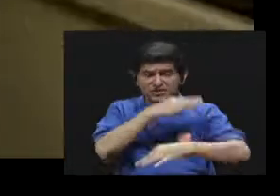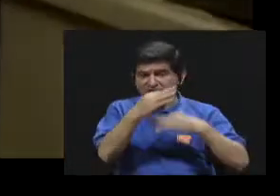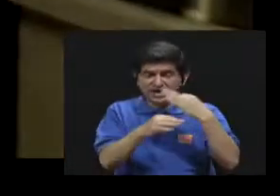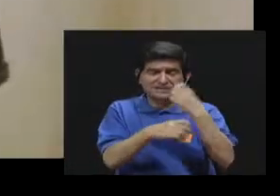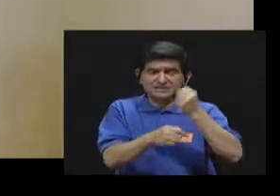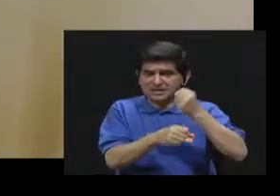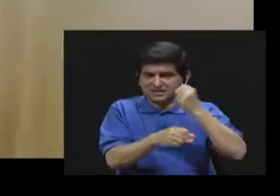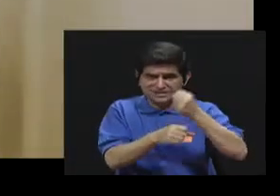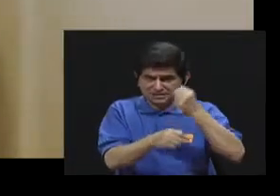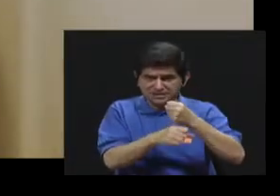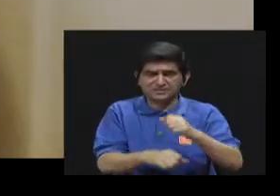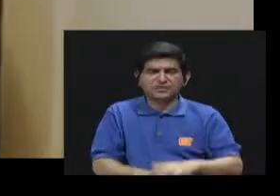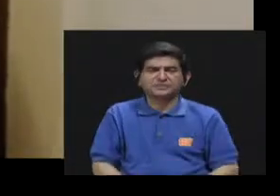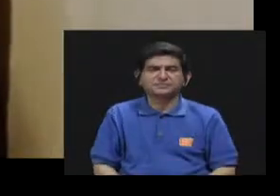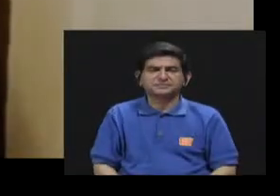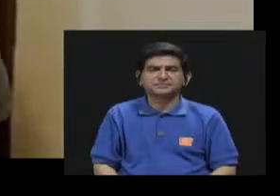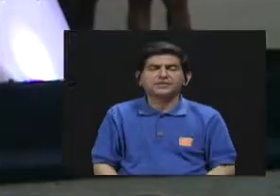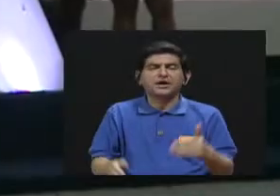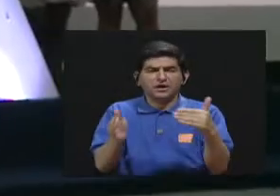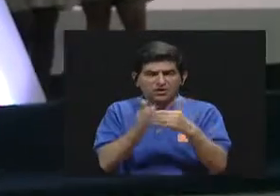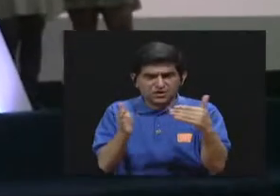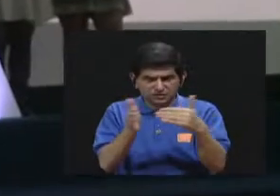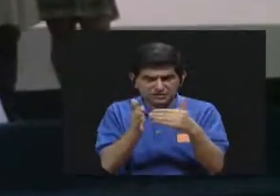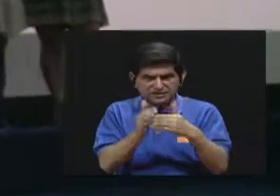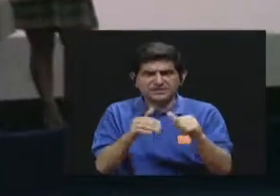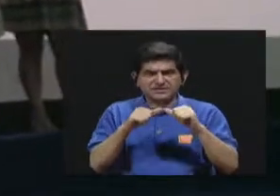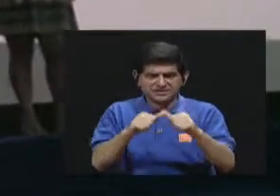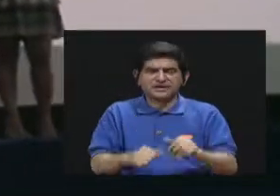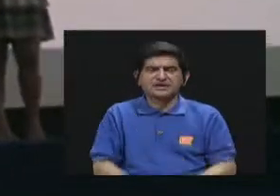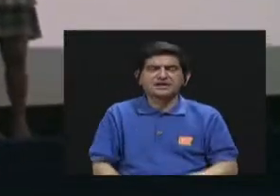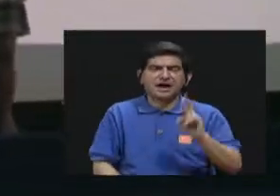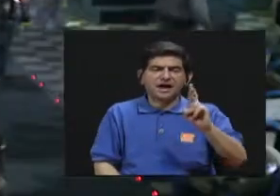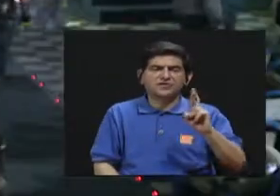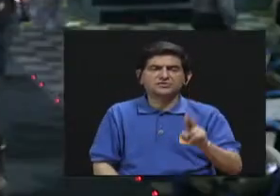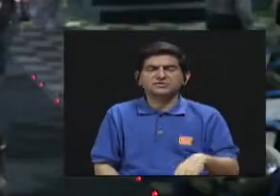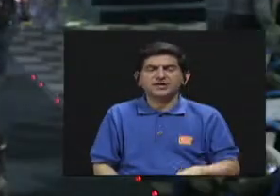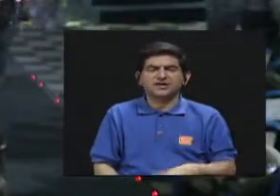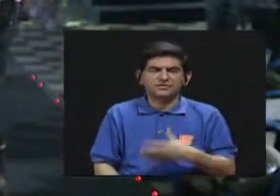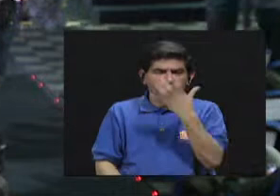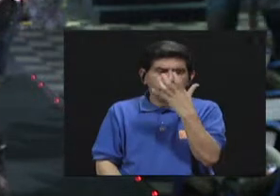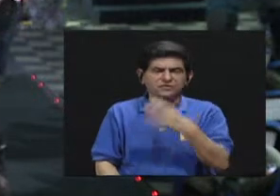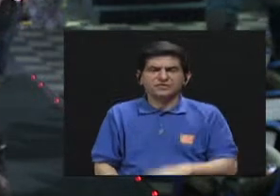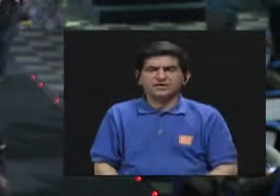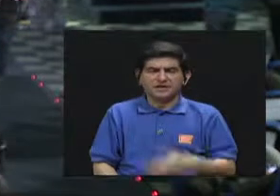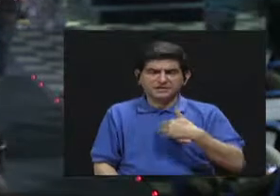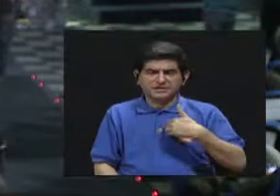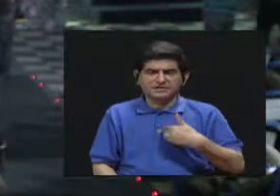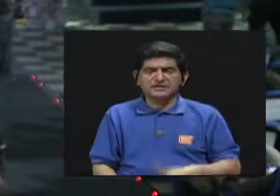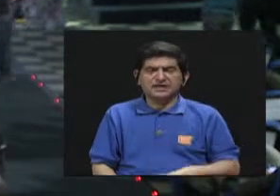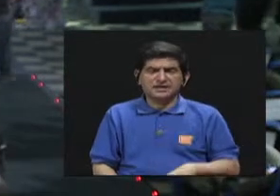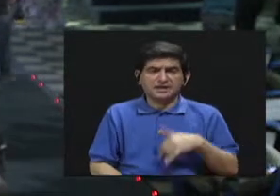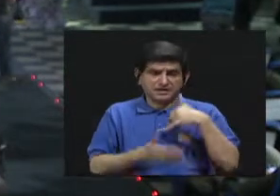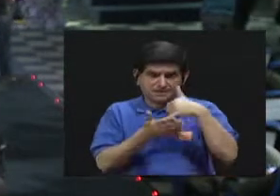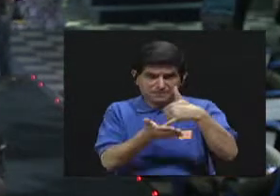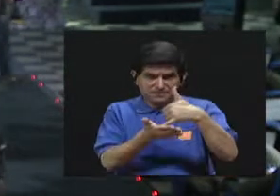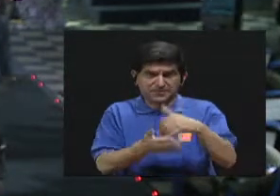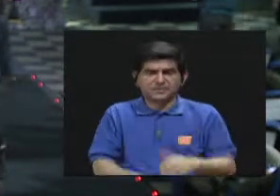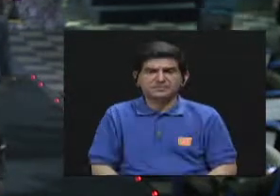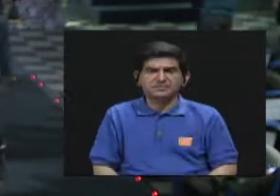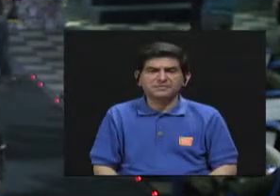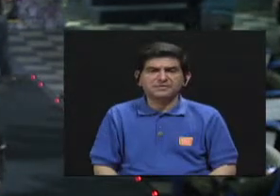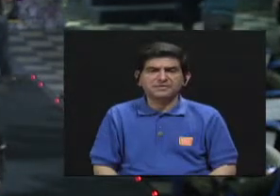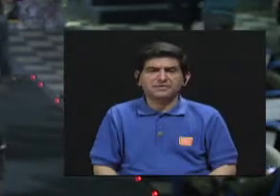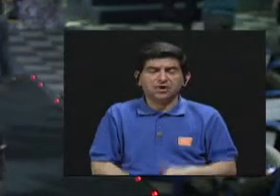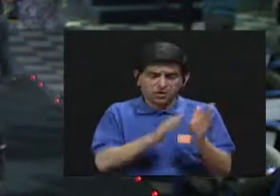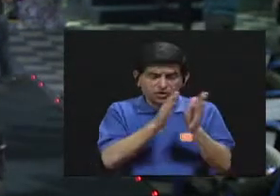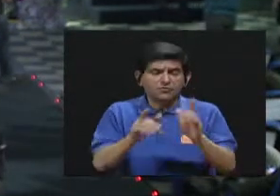de cosas, ¿verdad? Volvemos a ver a Rosado Furia recibiendo premio. Y una cohesión grupal, o sea, la formación